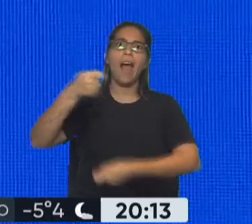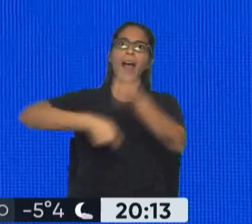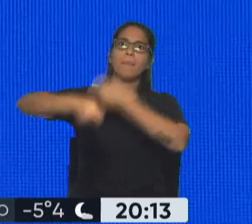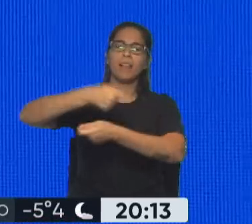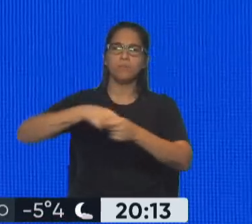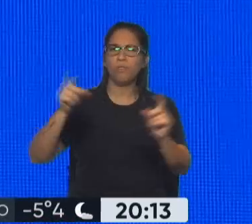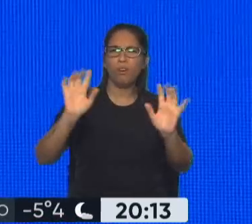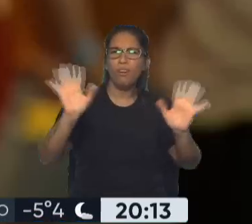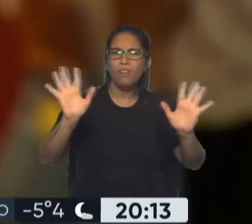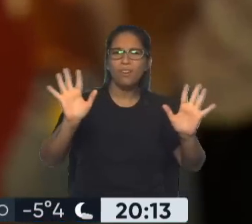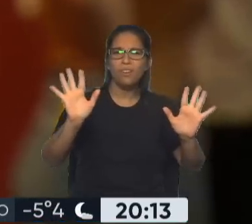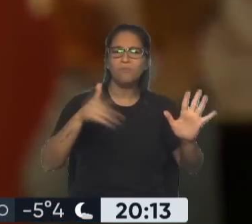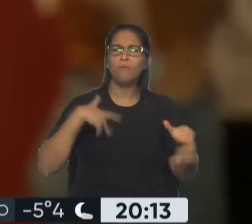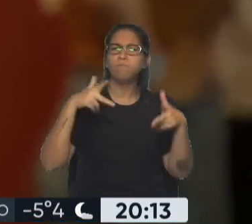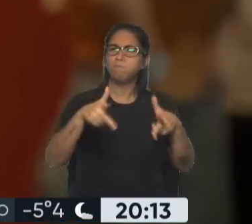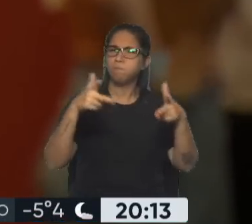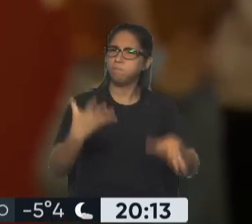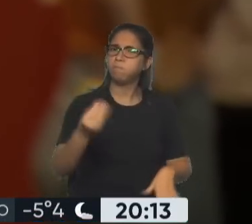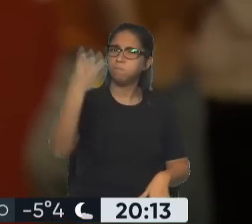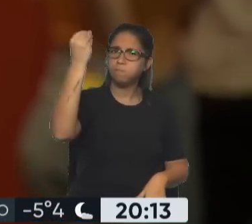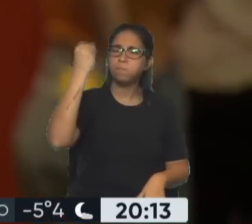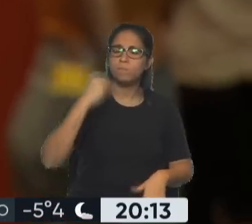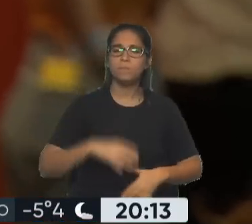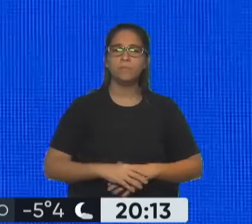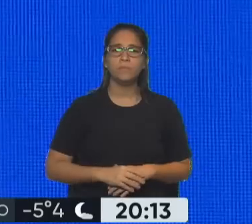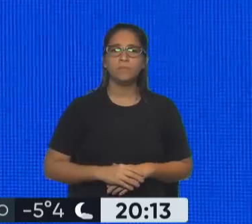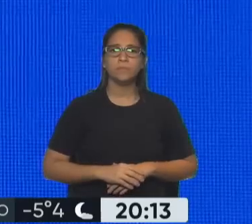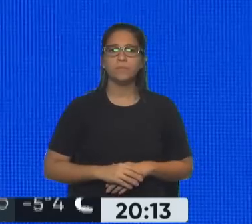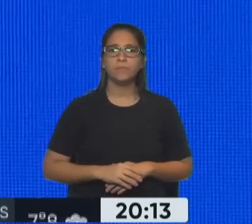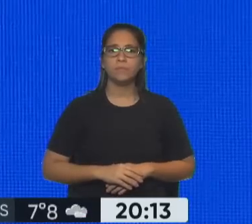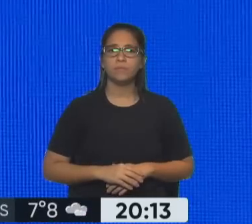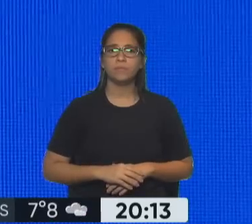estilo. Miren, vuelvo a repetir lo que ya he dicho en muchas oportunidades.